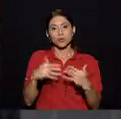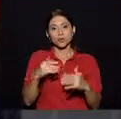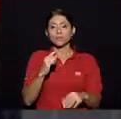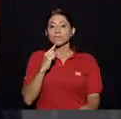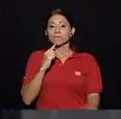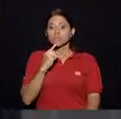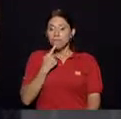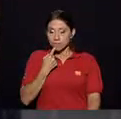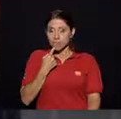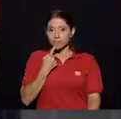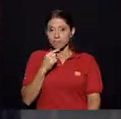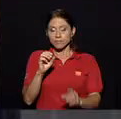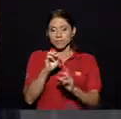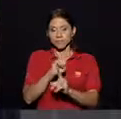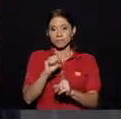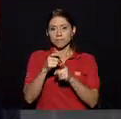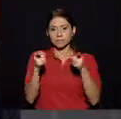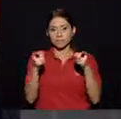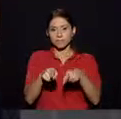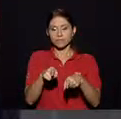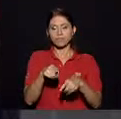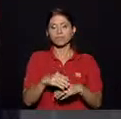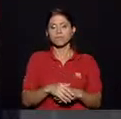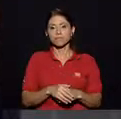la seriedad con la que se están dando.